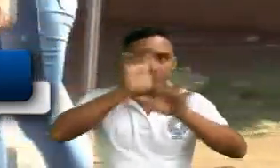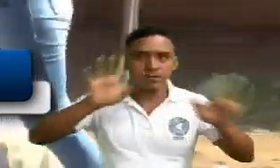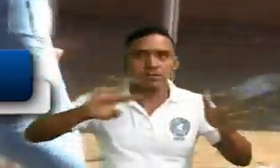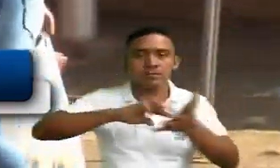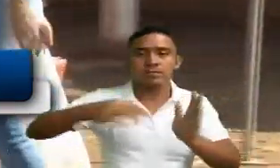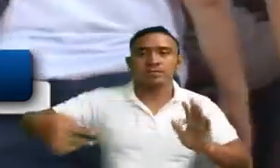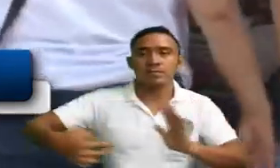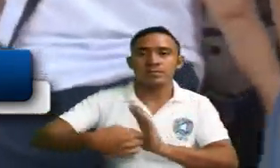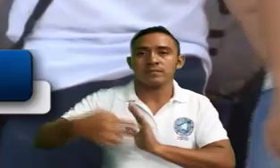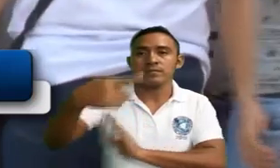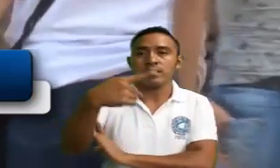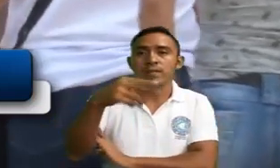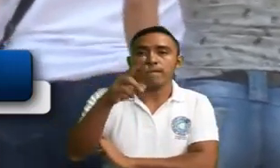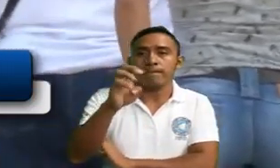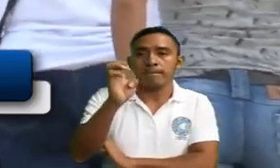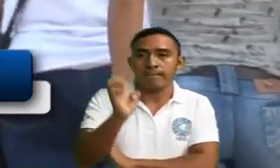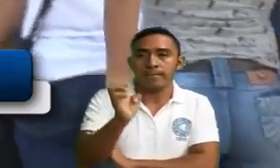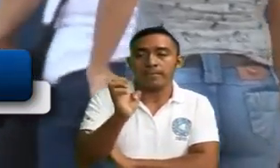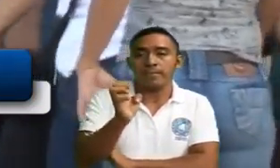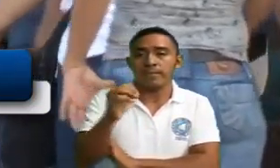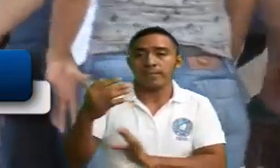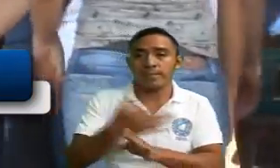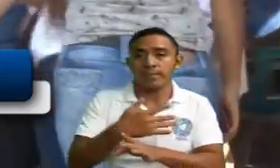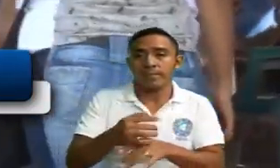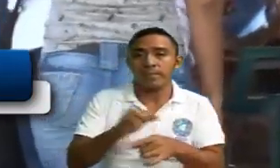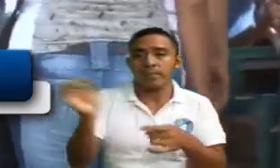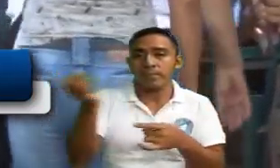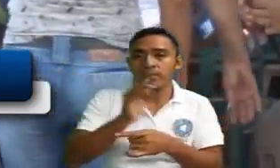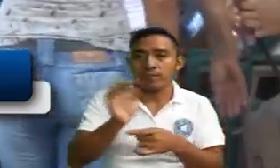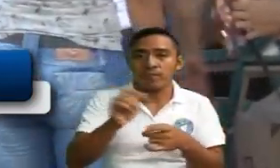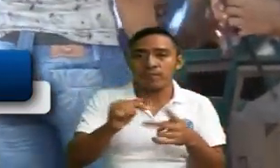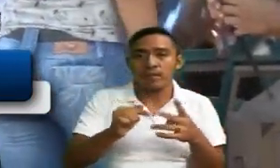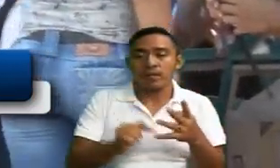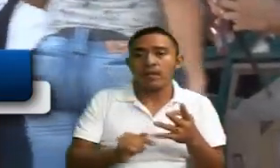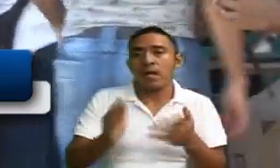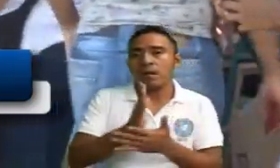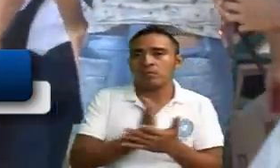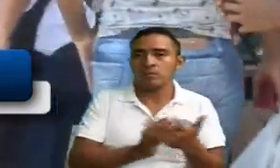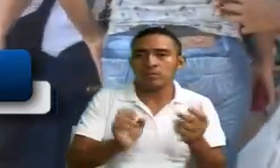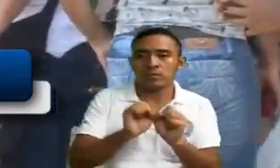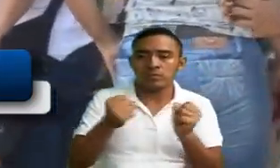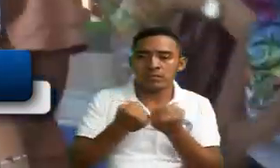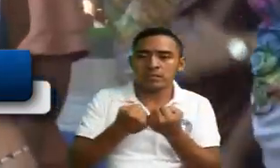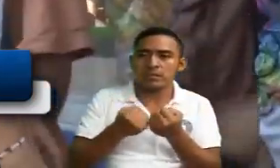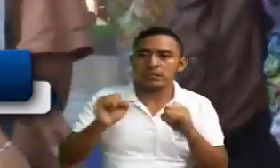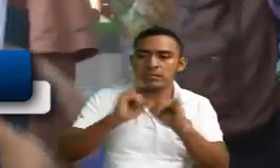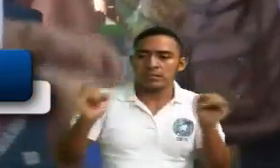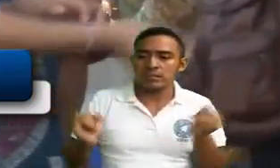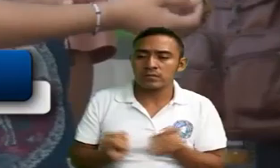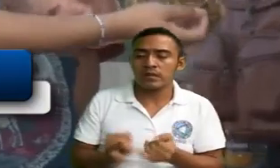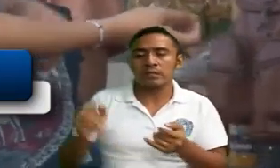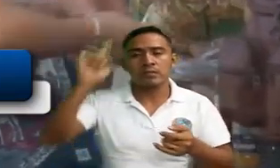síndrome premenstrual. O sea, se usan diferentes criterios y algunas sociedades internacionales aún no han logrado